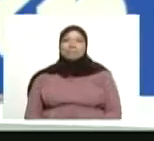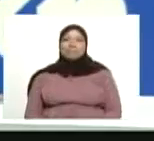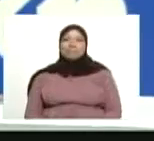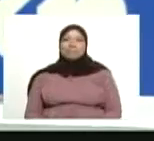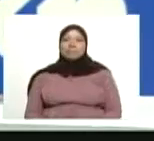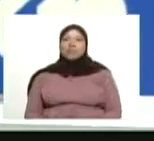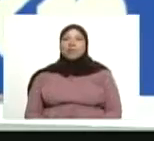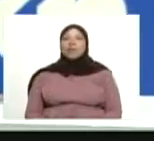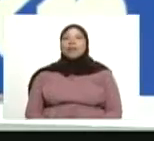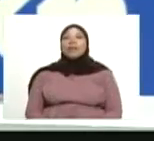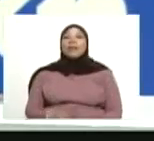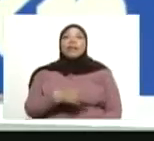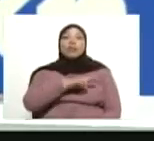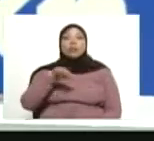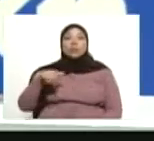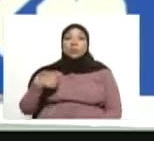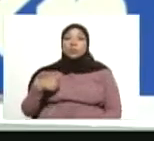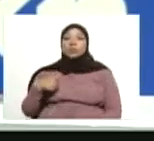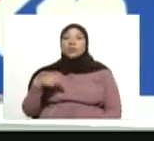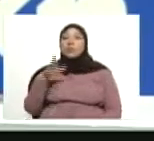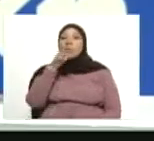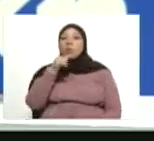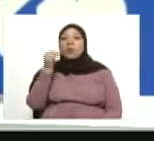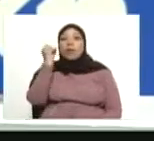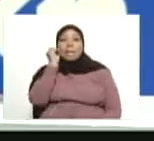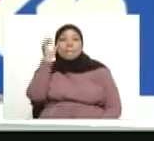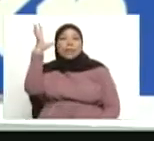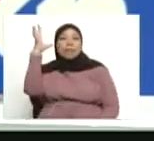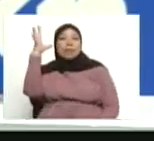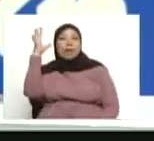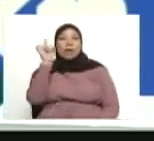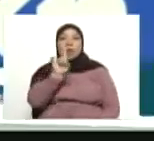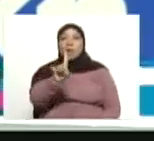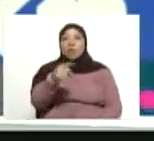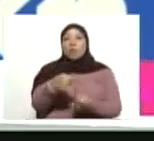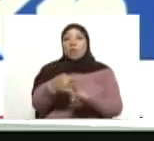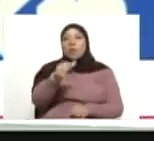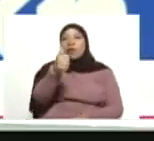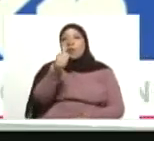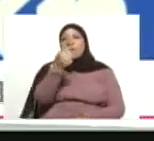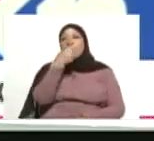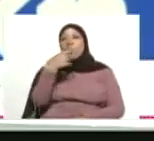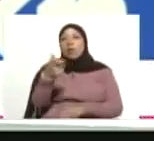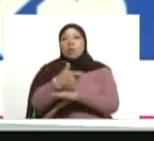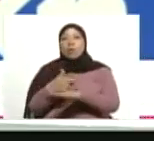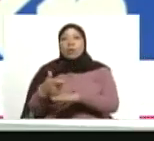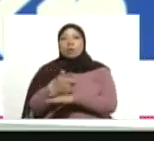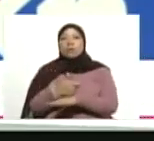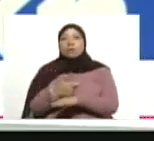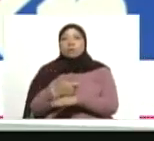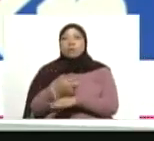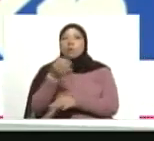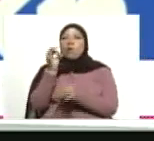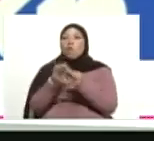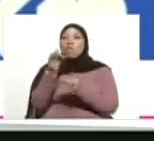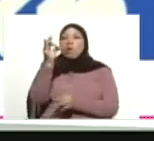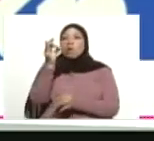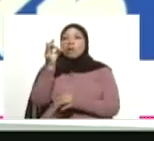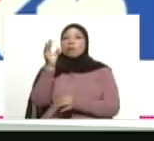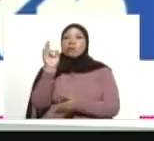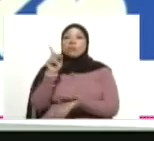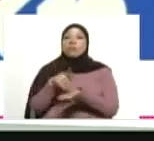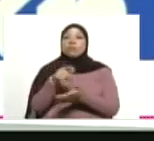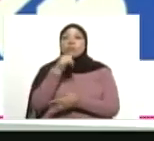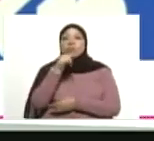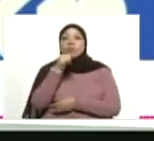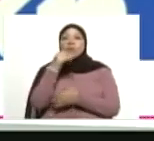nosotros si no hubiéramos inventado el 1x10? Fue afortunada y bendita la idea